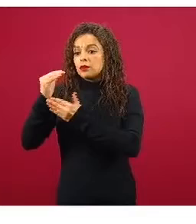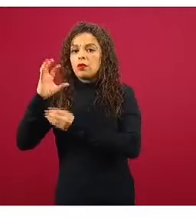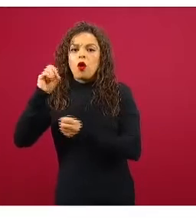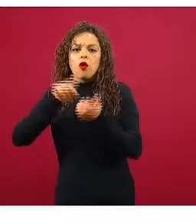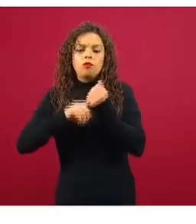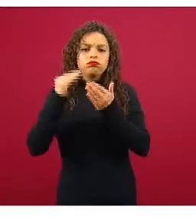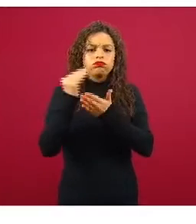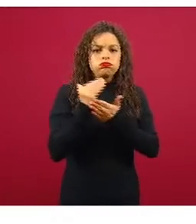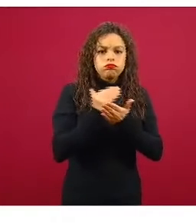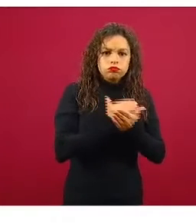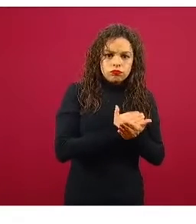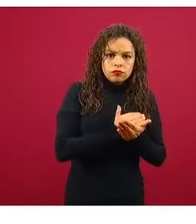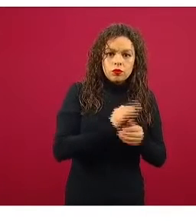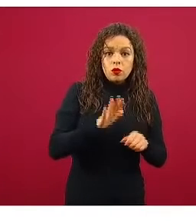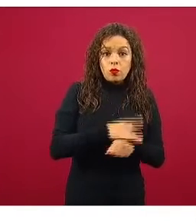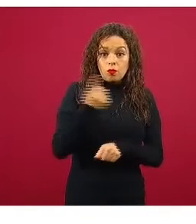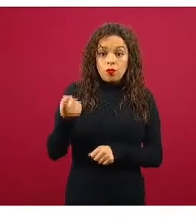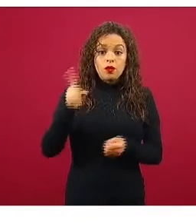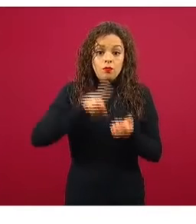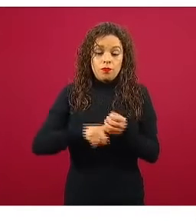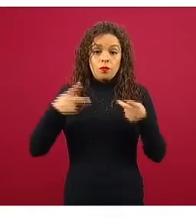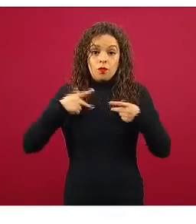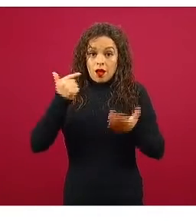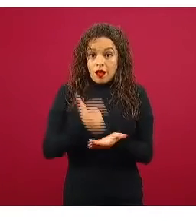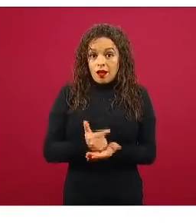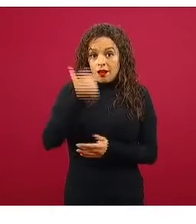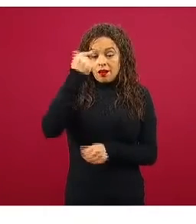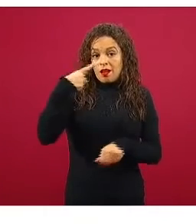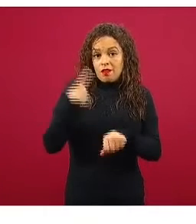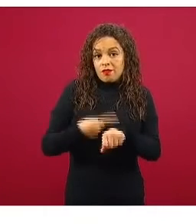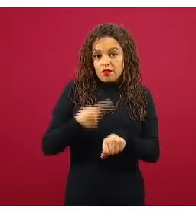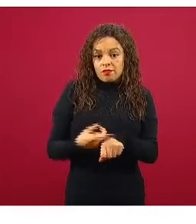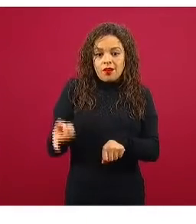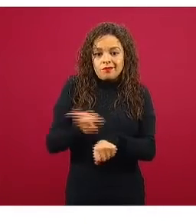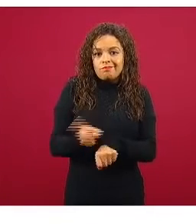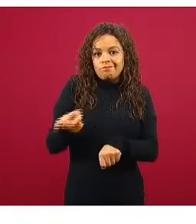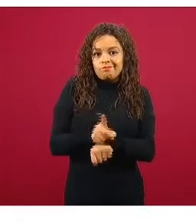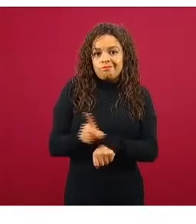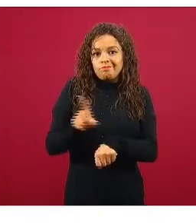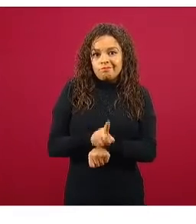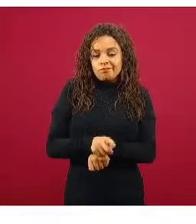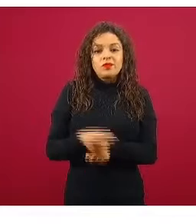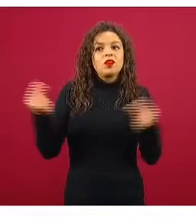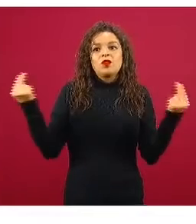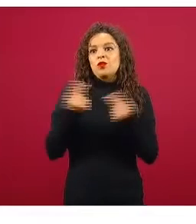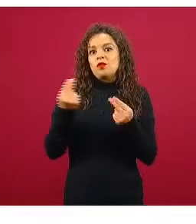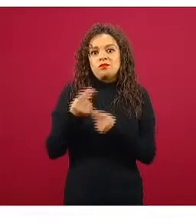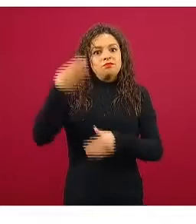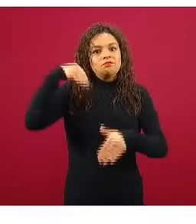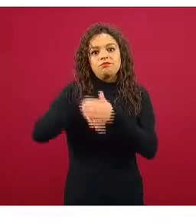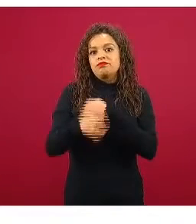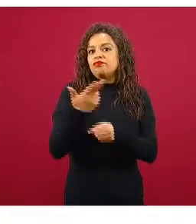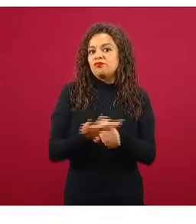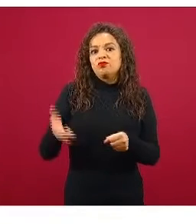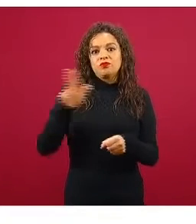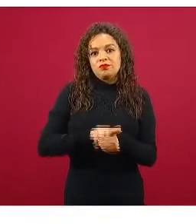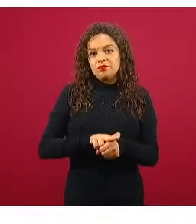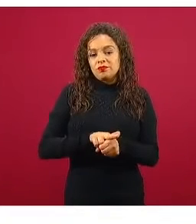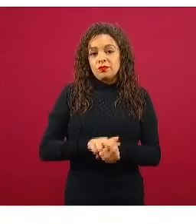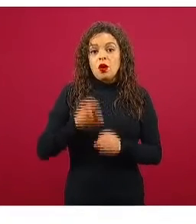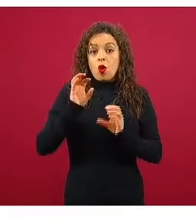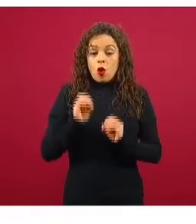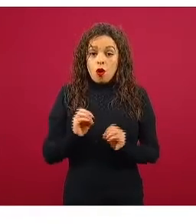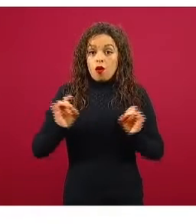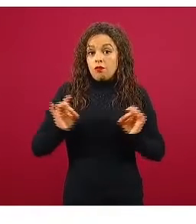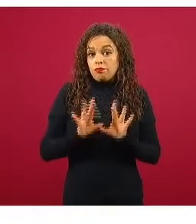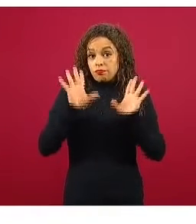la cantidad de casos graves que se presenten cada día y que estos demanden hospitalización, pero también puede verse beneficiada la